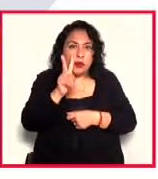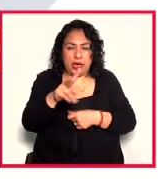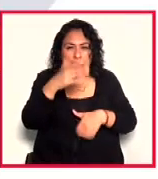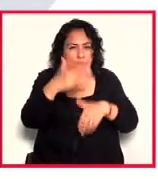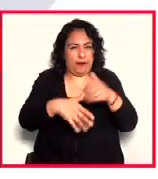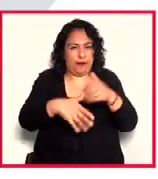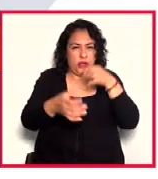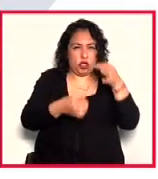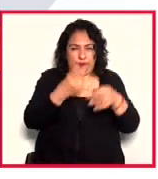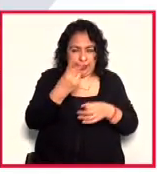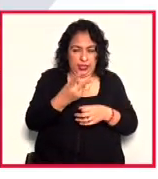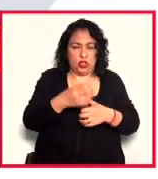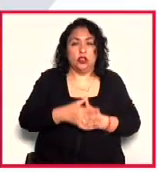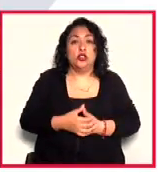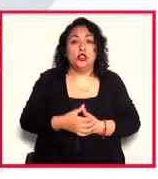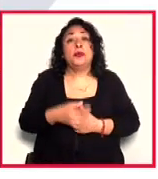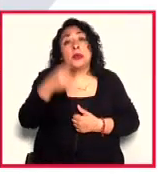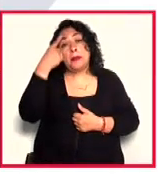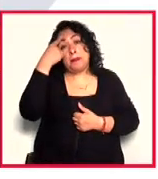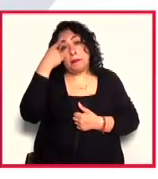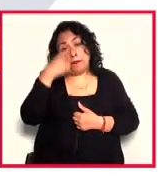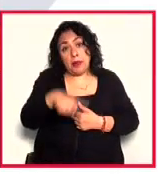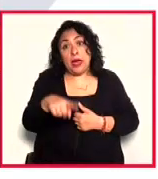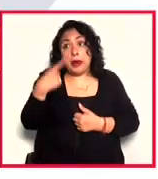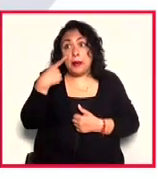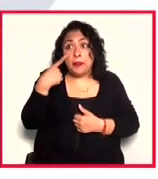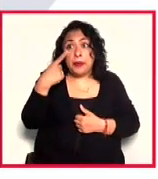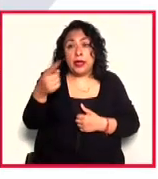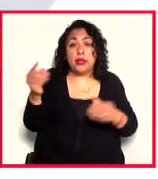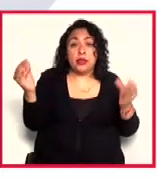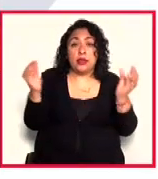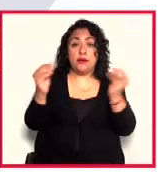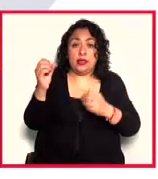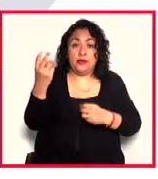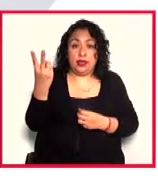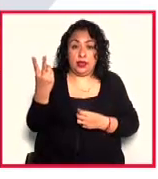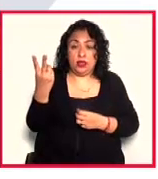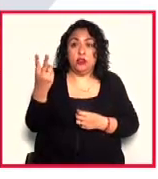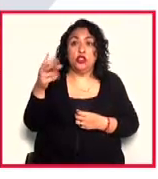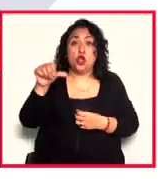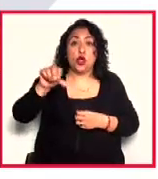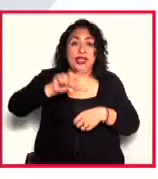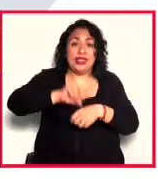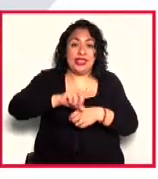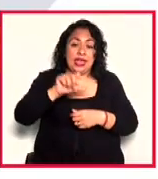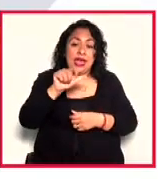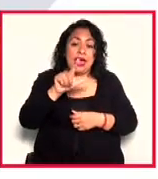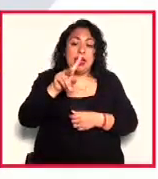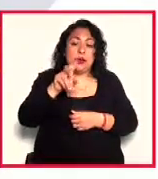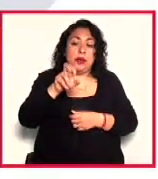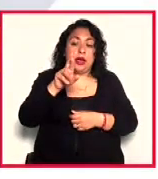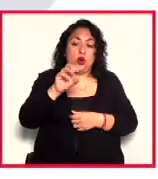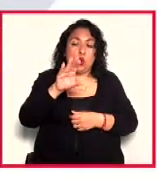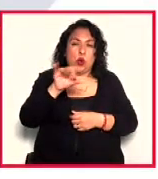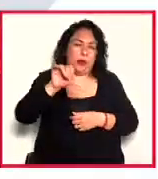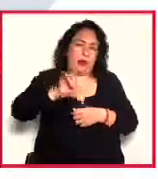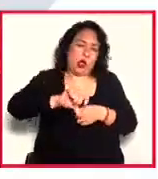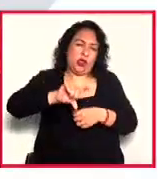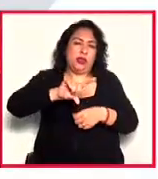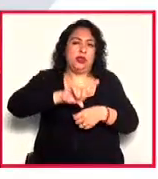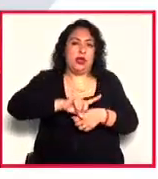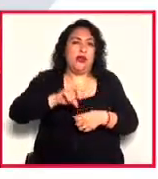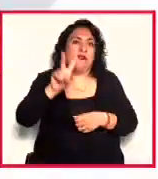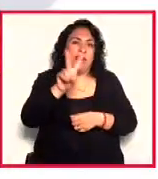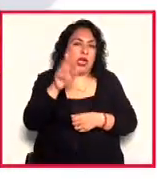espacio informativo, para que vea Debate 22. El día de hoy, Álvaro Cueva, con motivo de este Viernes Santo,